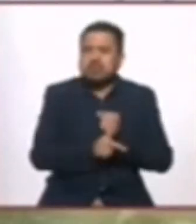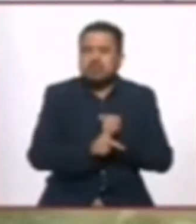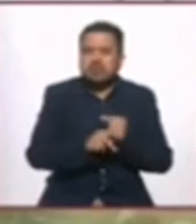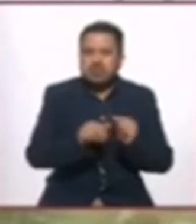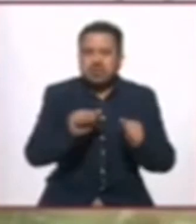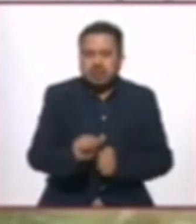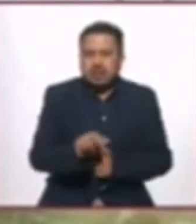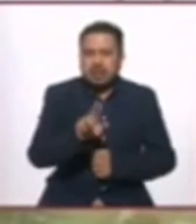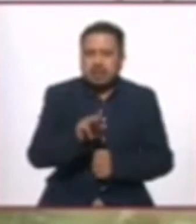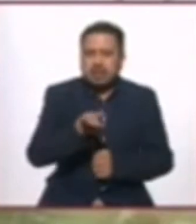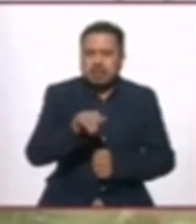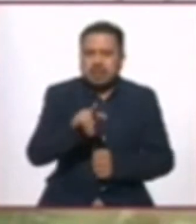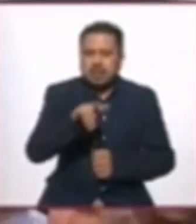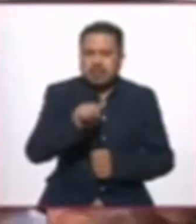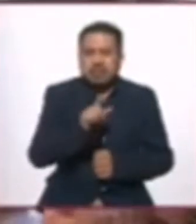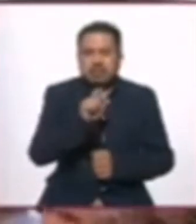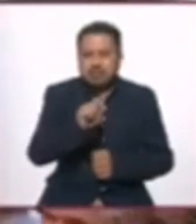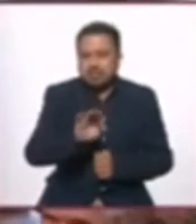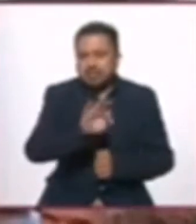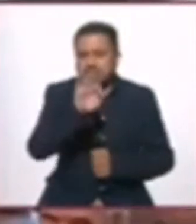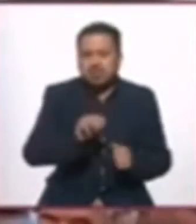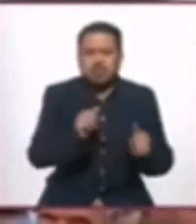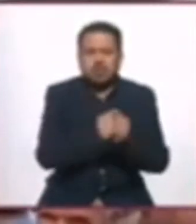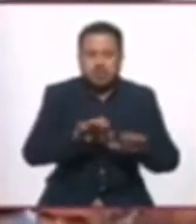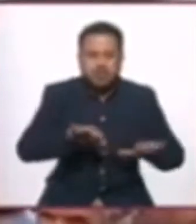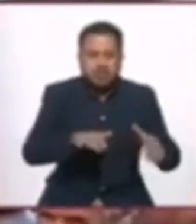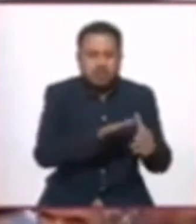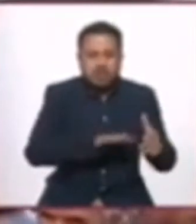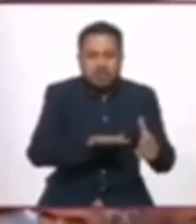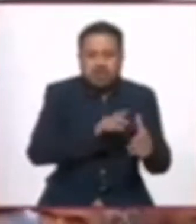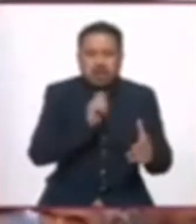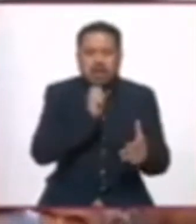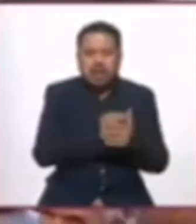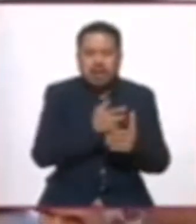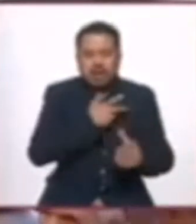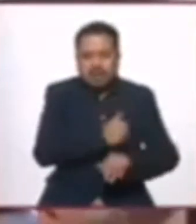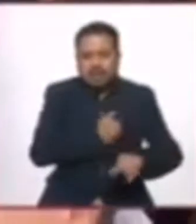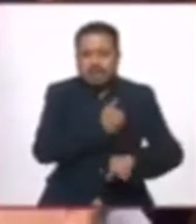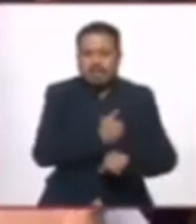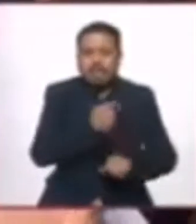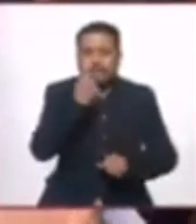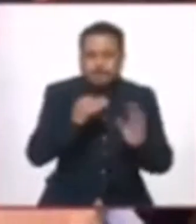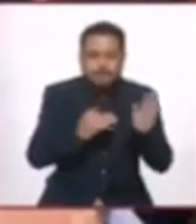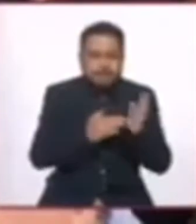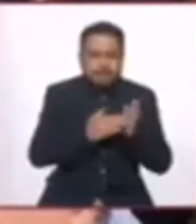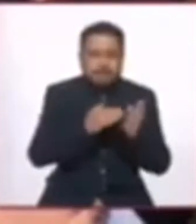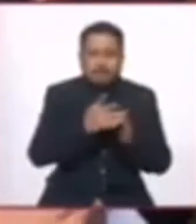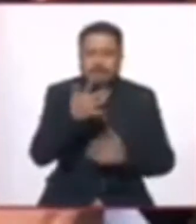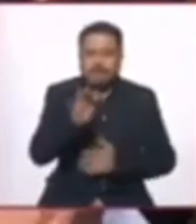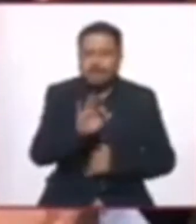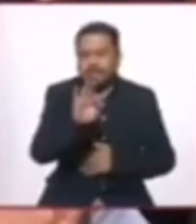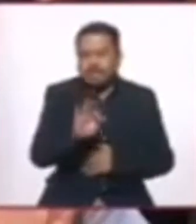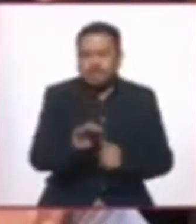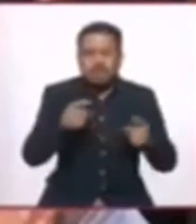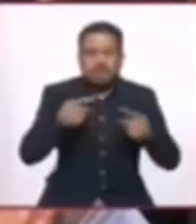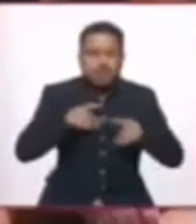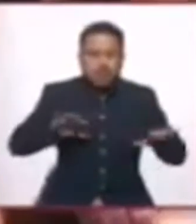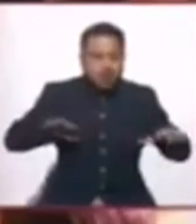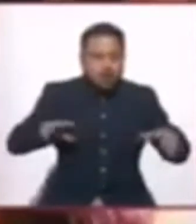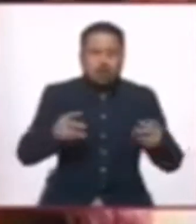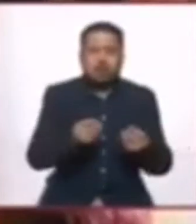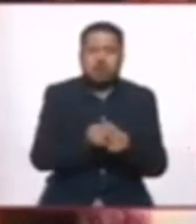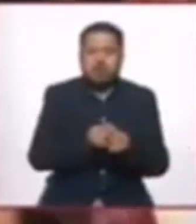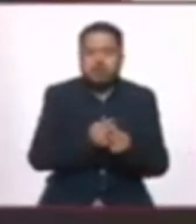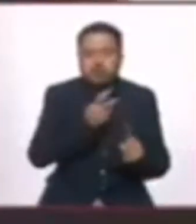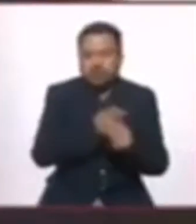de Armenia. Su 20% de sus territorios están bajo ocupación armenia y 1 millón, es 10% de población